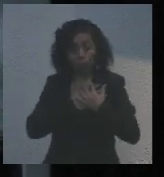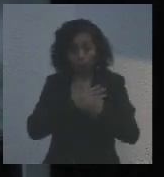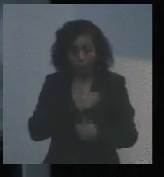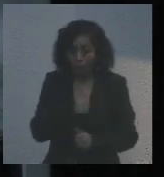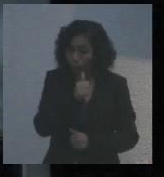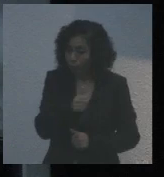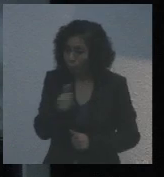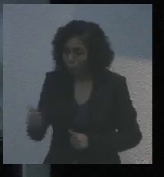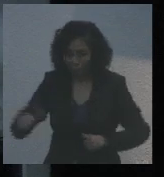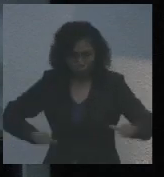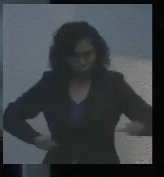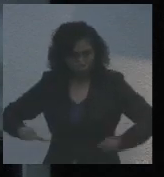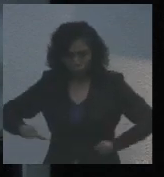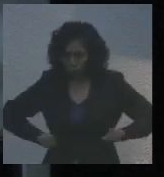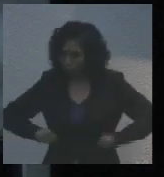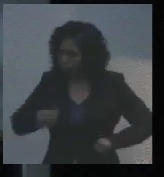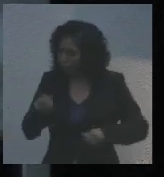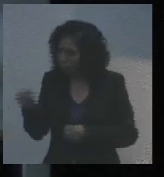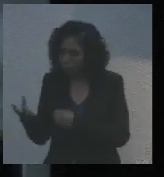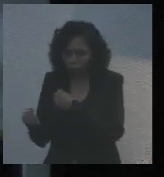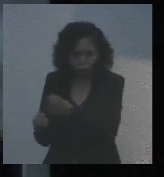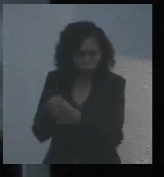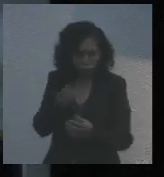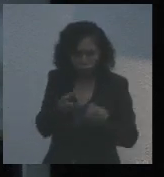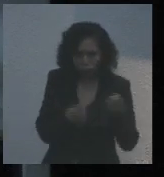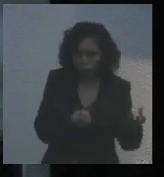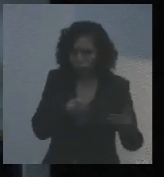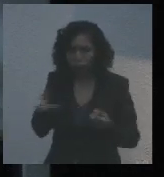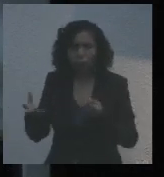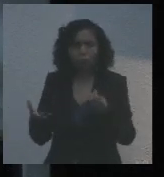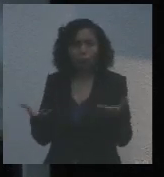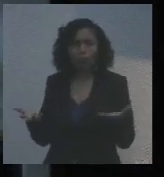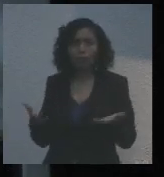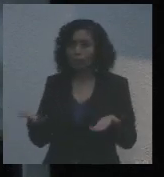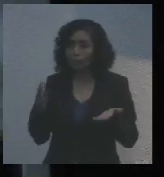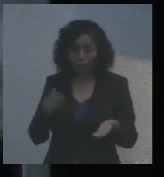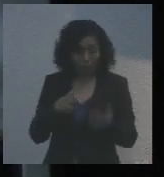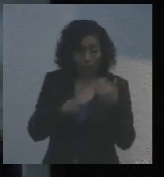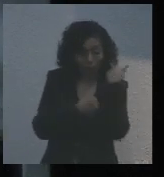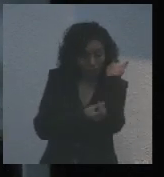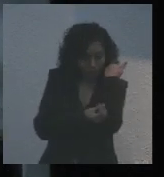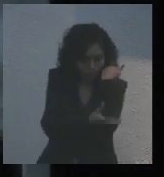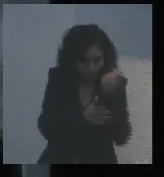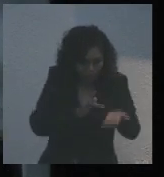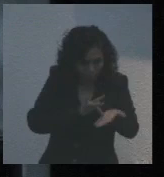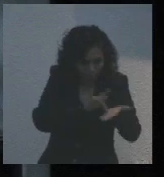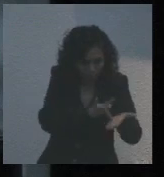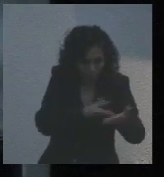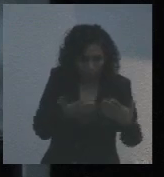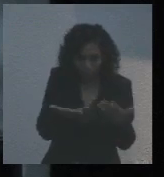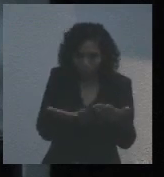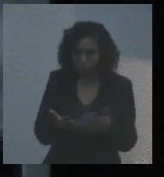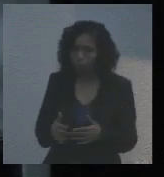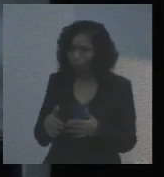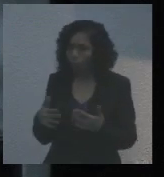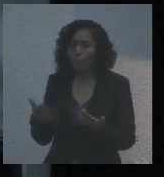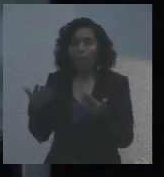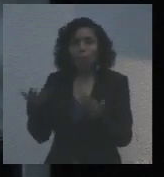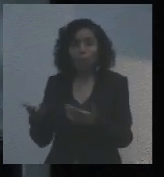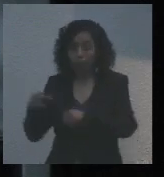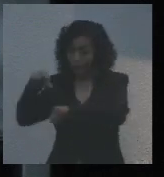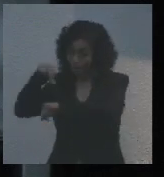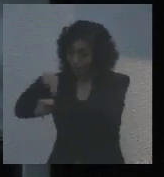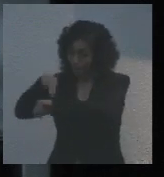una de sus actividades la ha llevado de la asistencia de partos a adentrarse en el campo de la